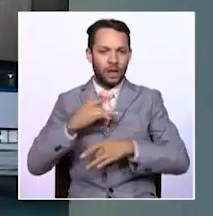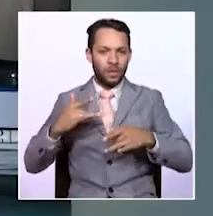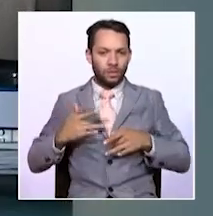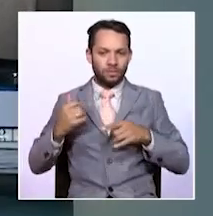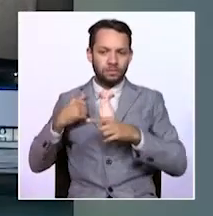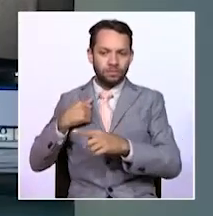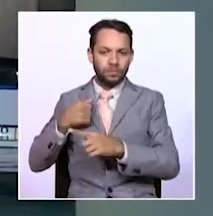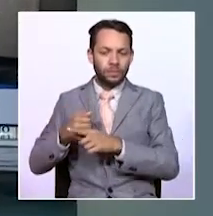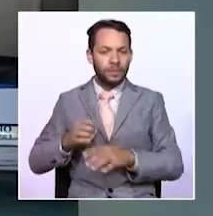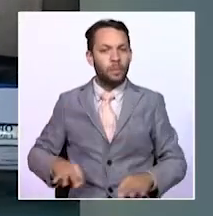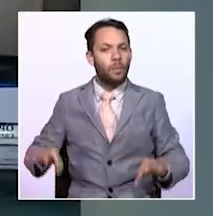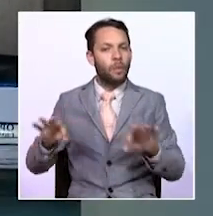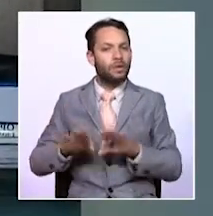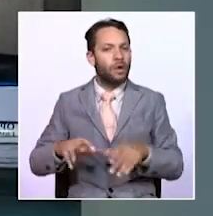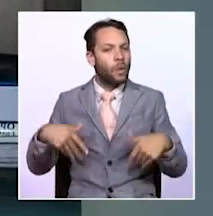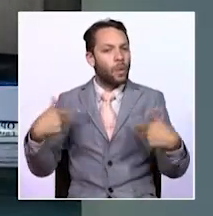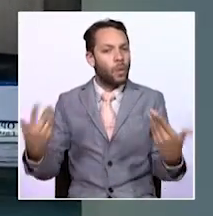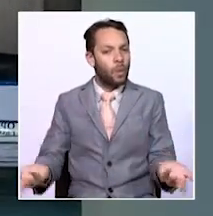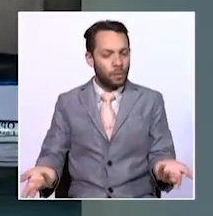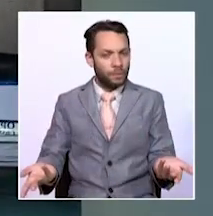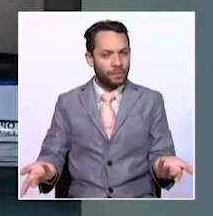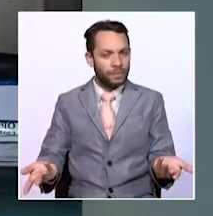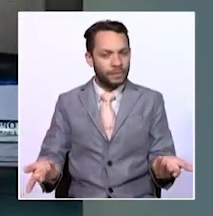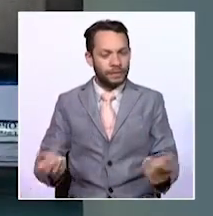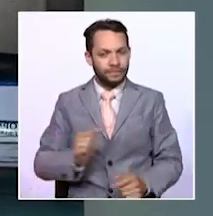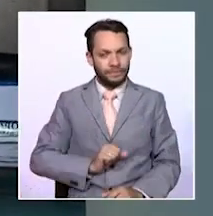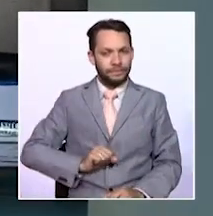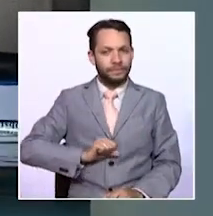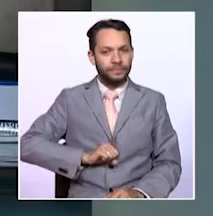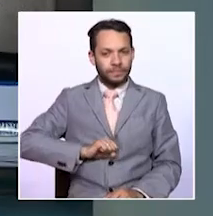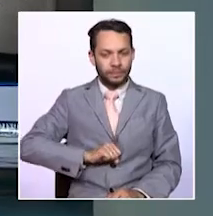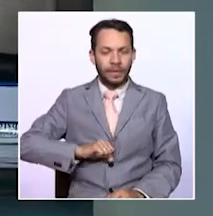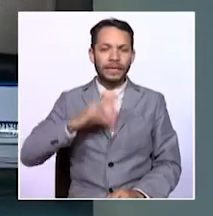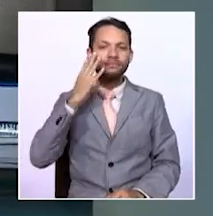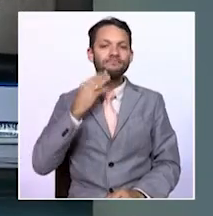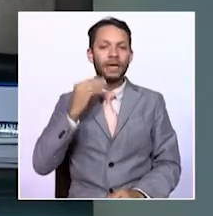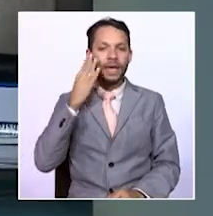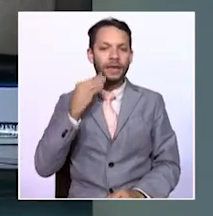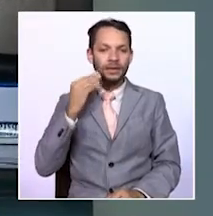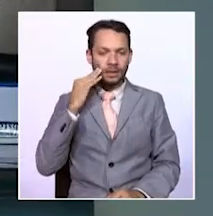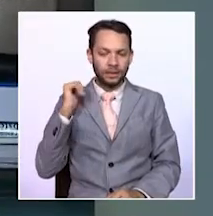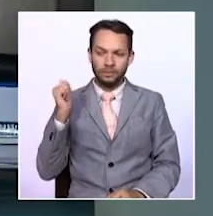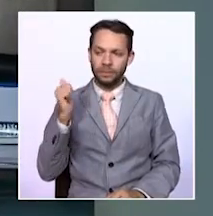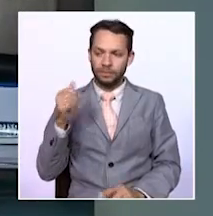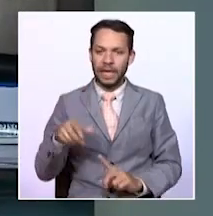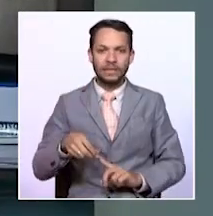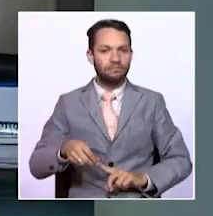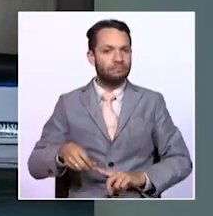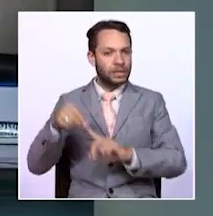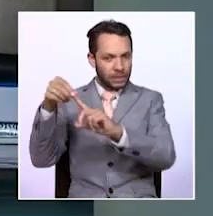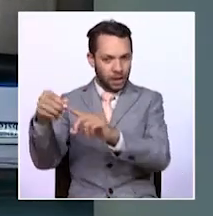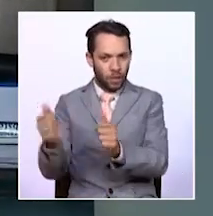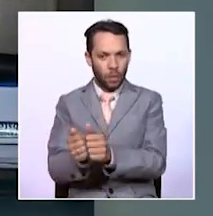Mauricio Rojas es médico especialista en imágenes diagnósticas y es la persona quien nos acompaña en el Parque de la Salud de Dos